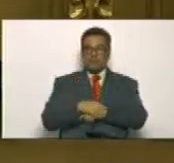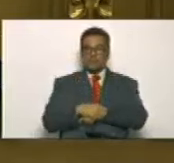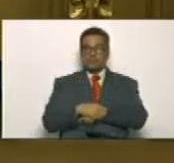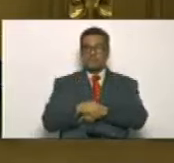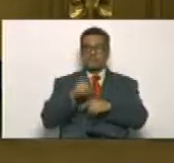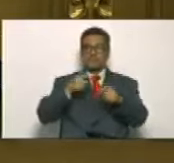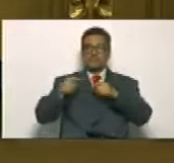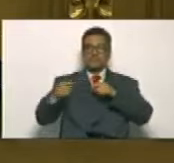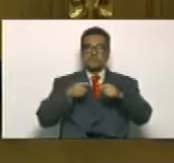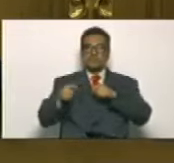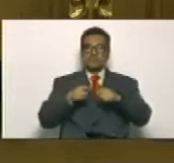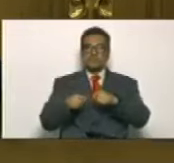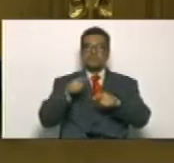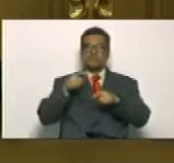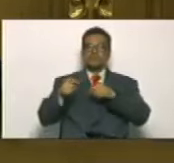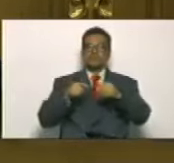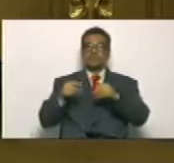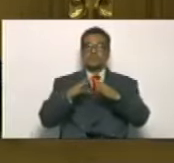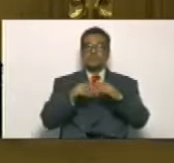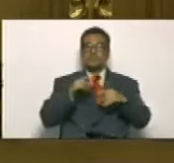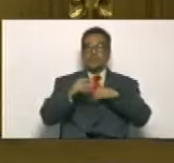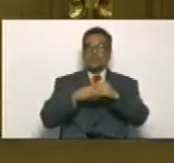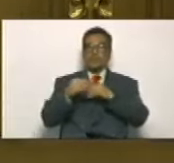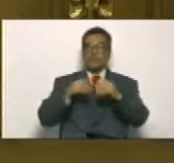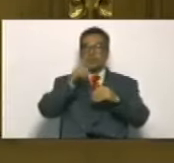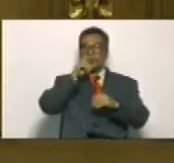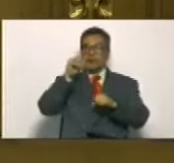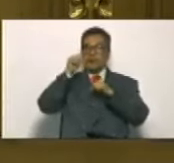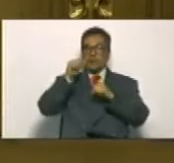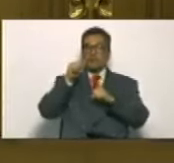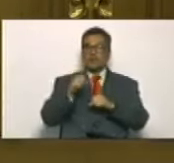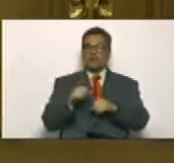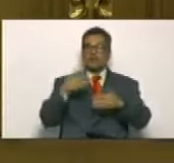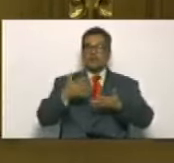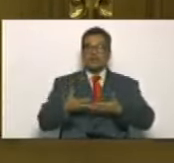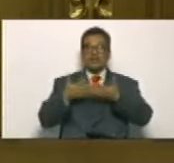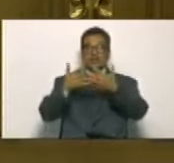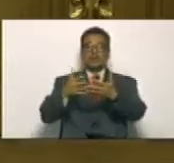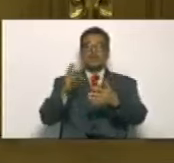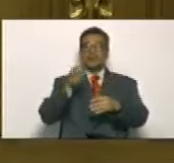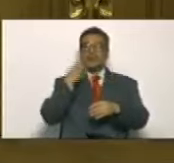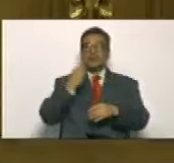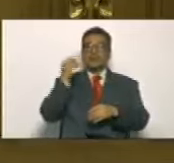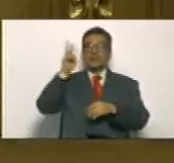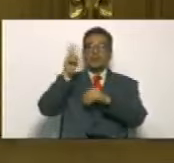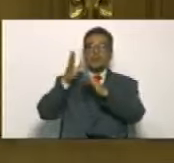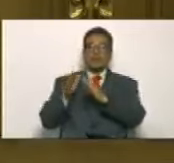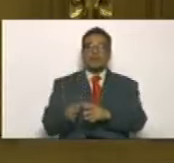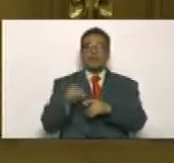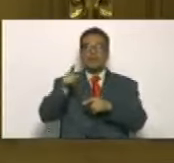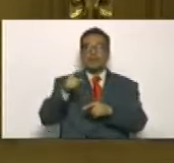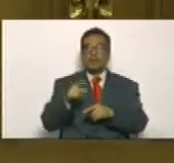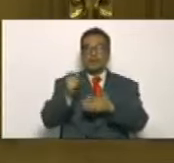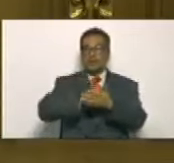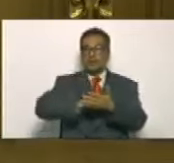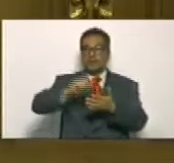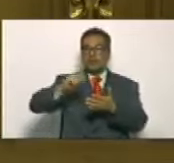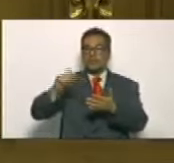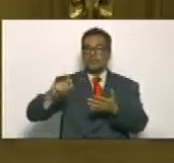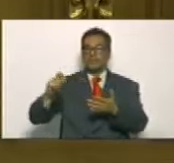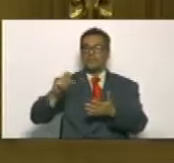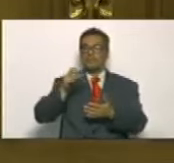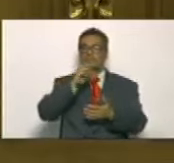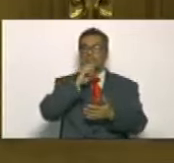y la acción y lo simbólico que ha hecho Nicolás Maduro al entregarle a la juventud venezolana la pluma de